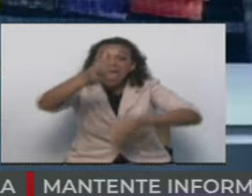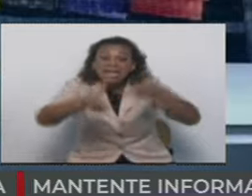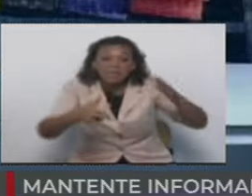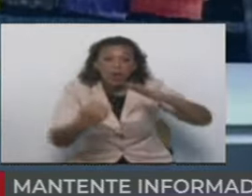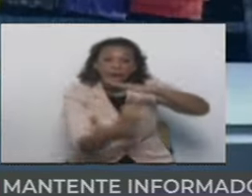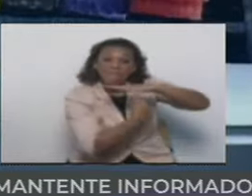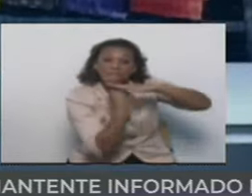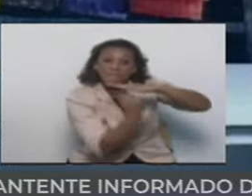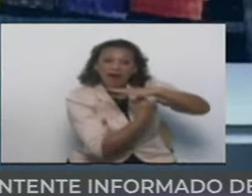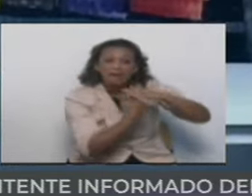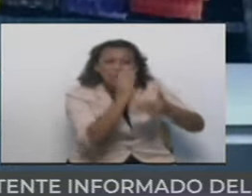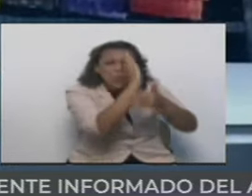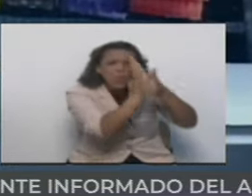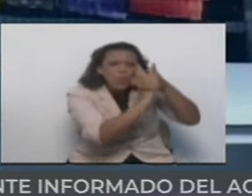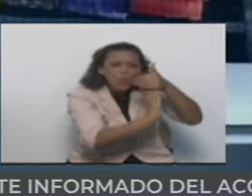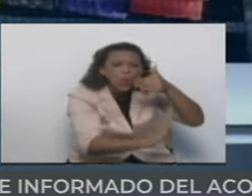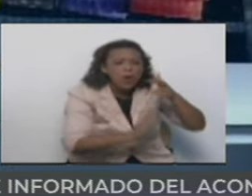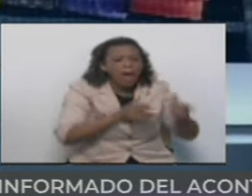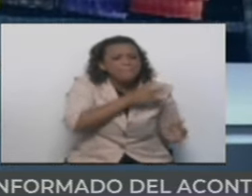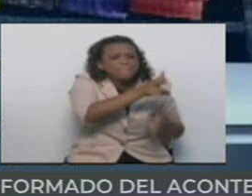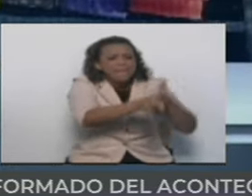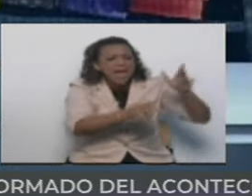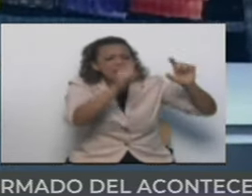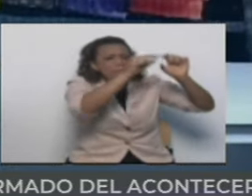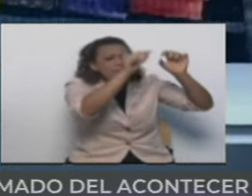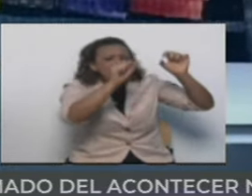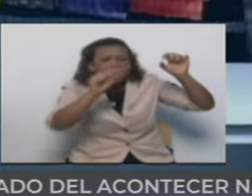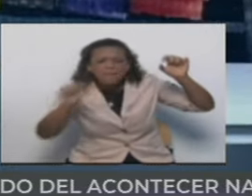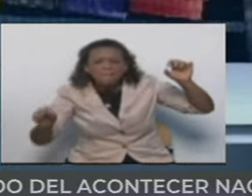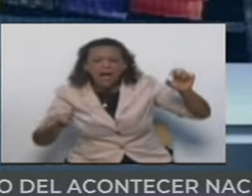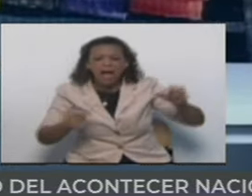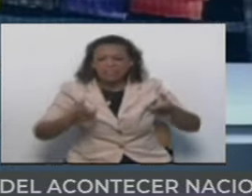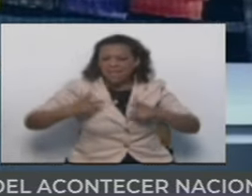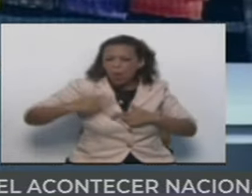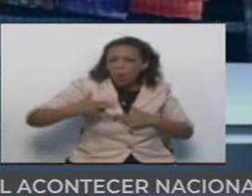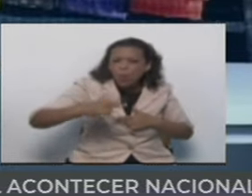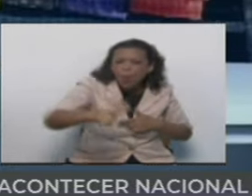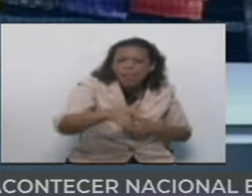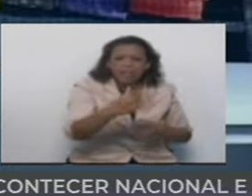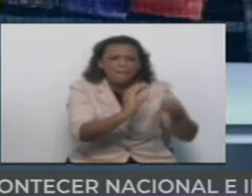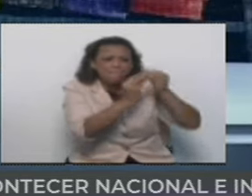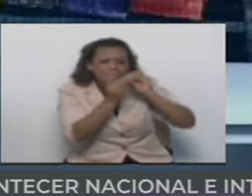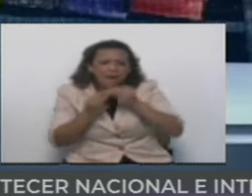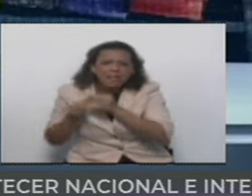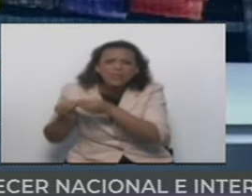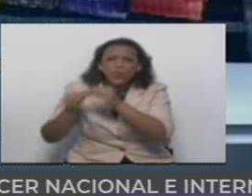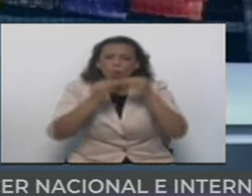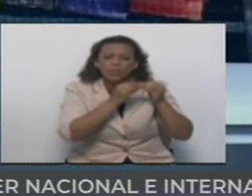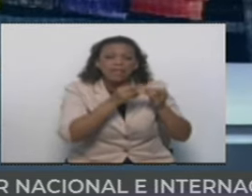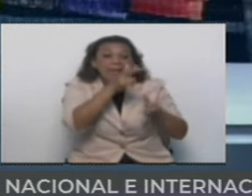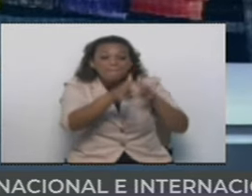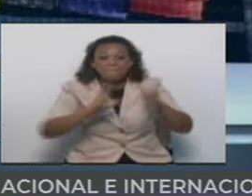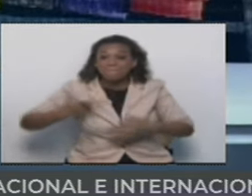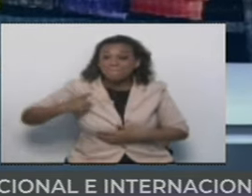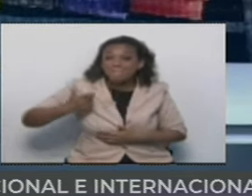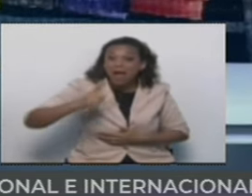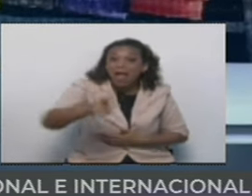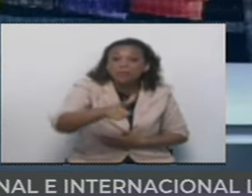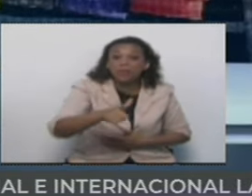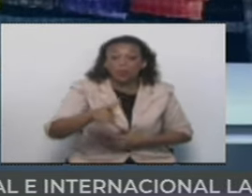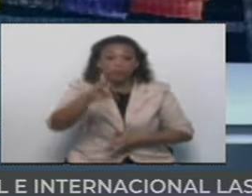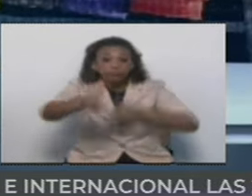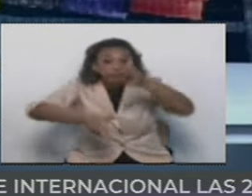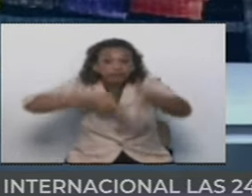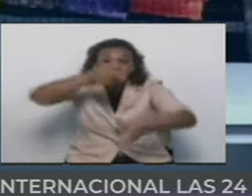bases, desde las estaciones, desde los trenes, desde el mantenimiento, desde el metrobús, para que ustedes